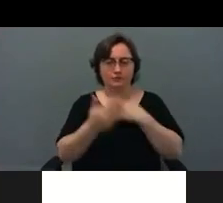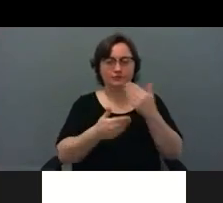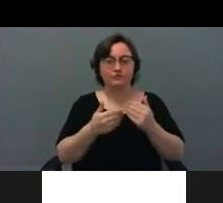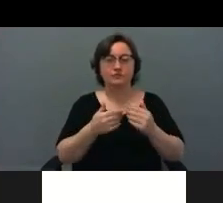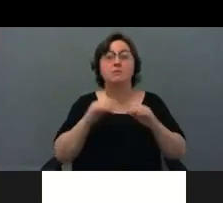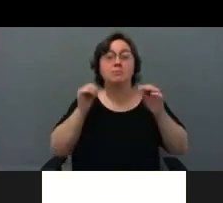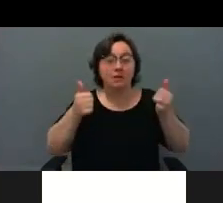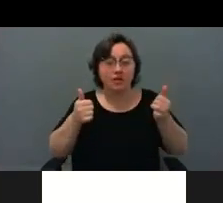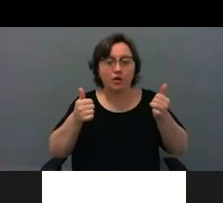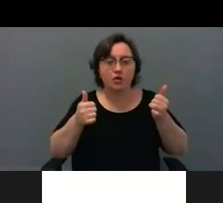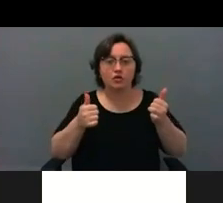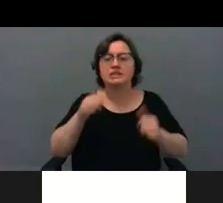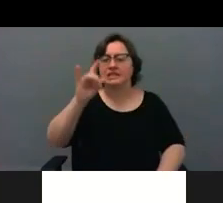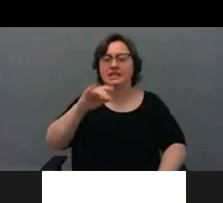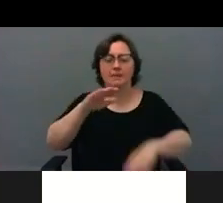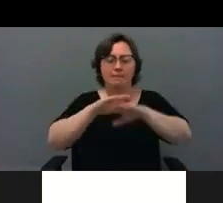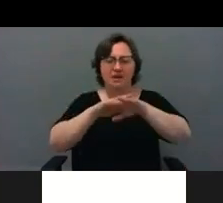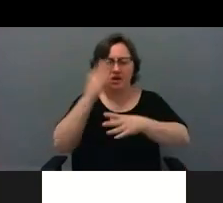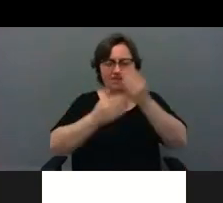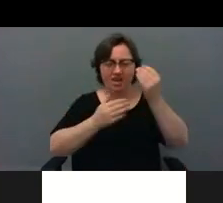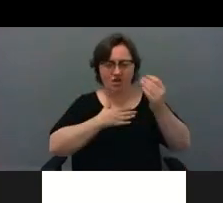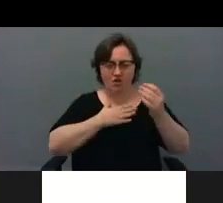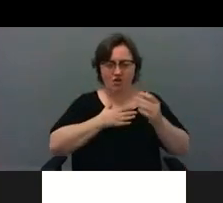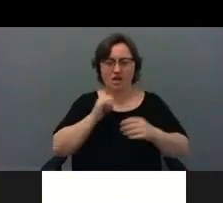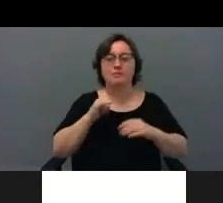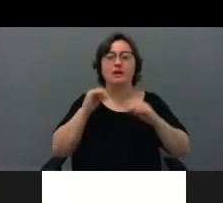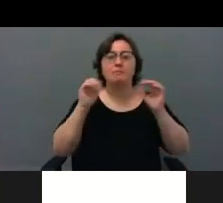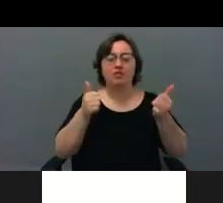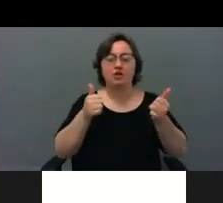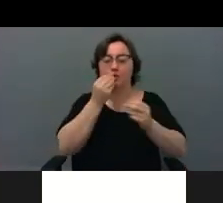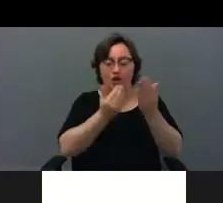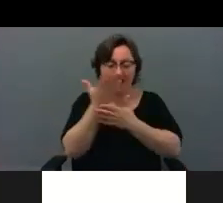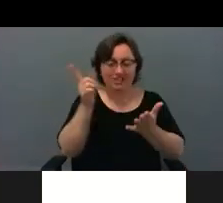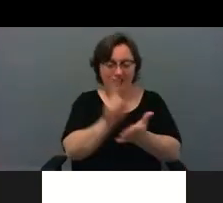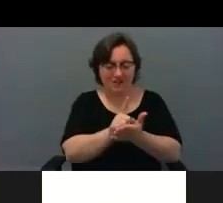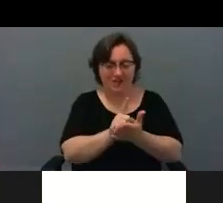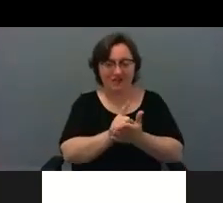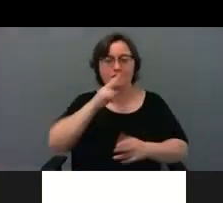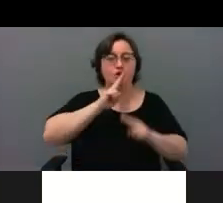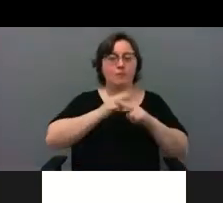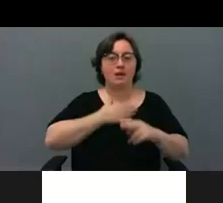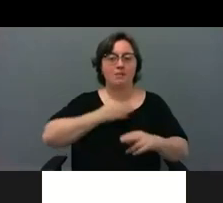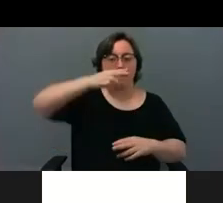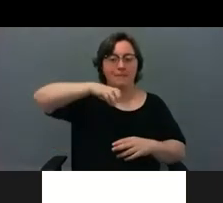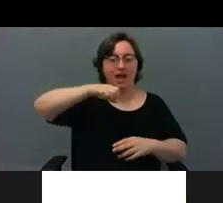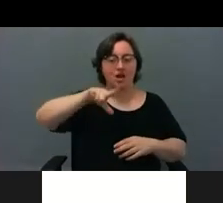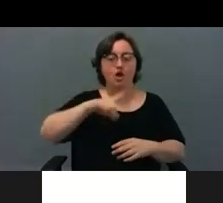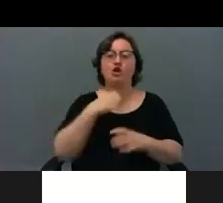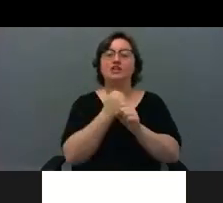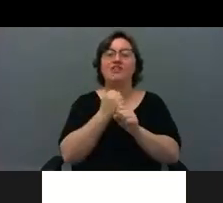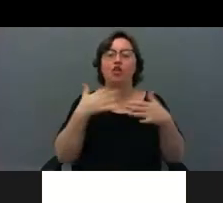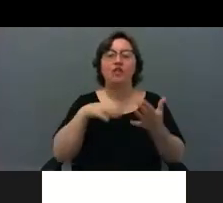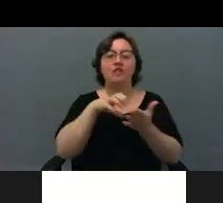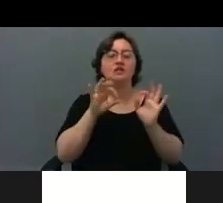¿Empiezo? Sí, Manolo, perdona. Vale, pues empiezo. Mira, buenos días, soy Manolo, soy trabajador del